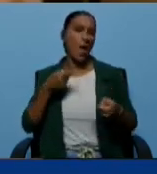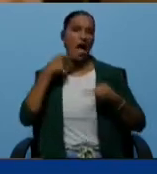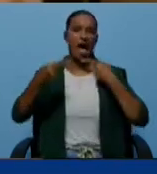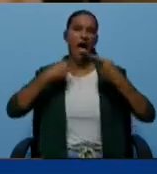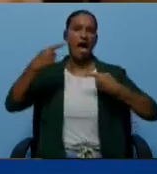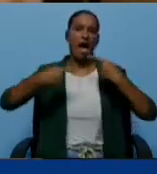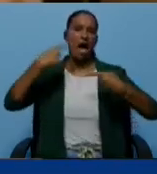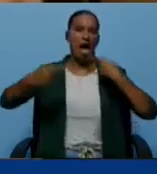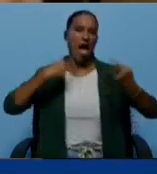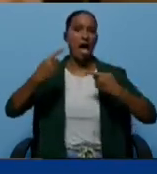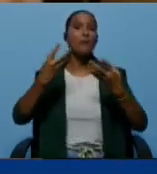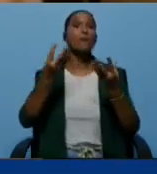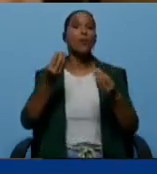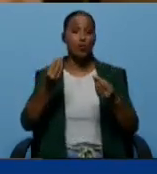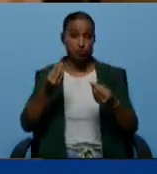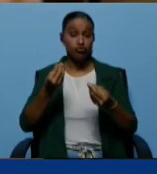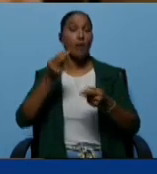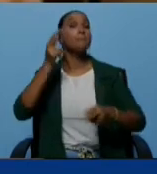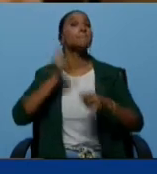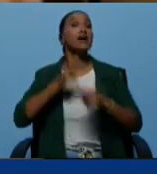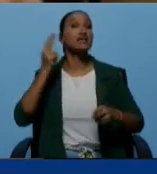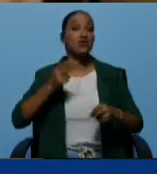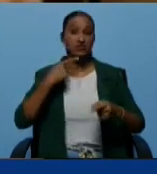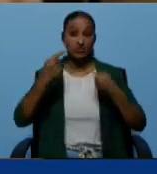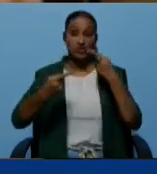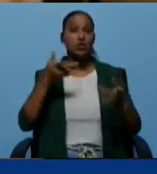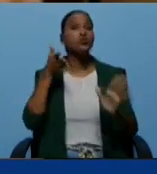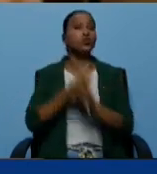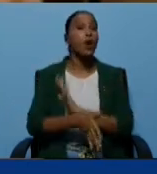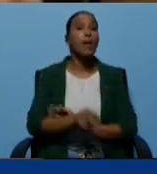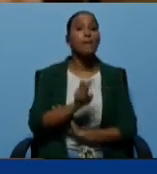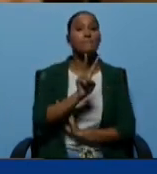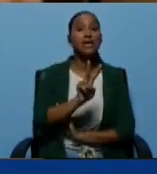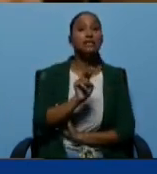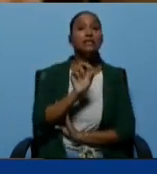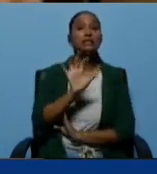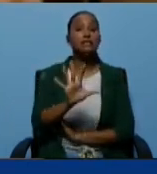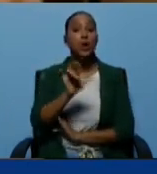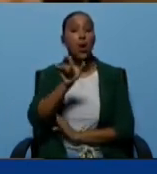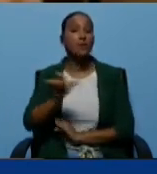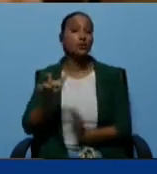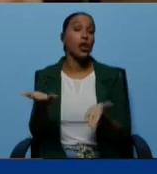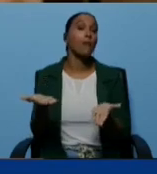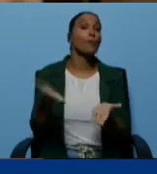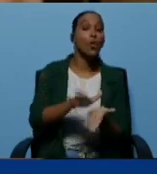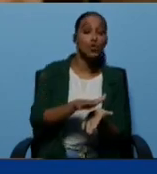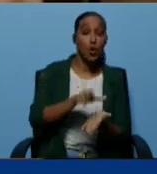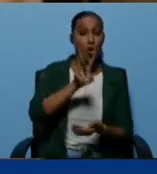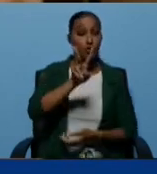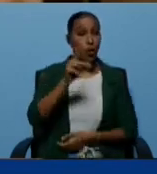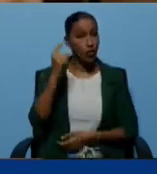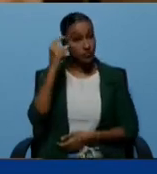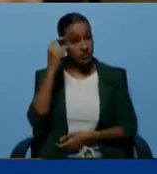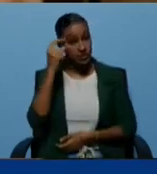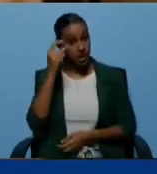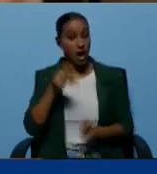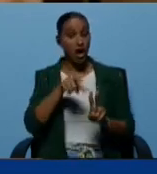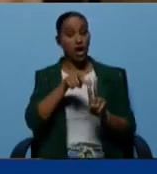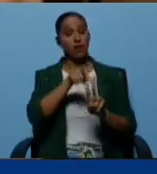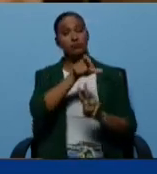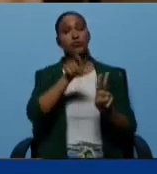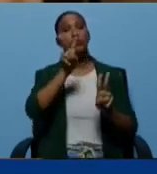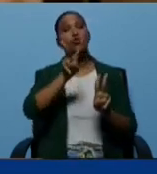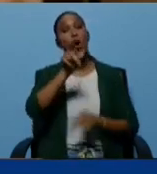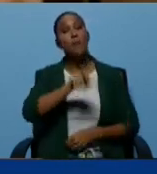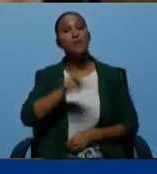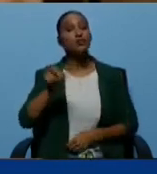lamentables, ocurrieron la muerte de 25 personas, entre ellas dos funcionarios de la Guardia